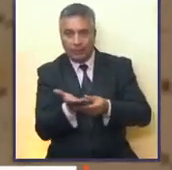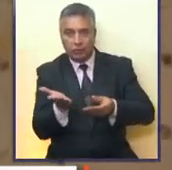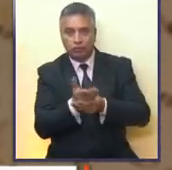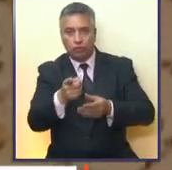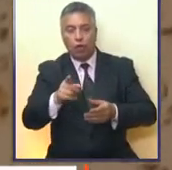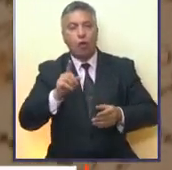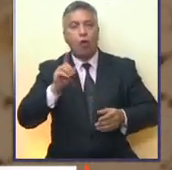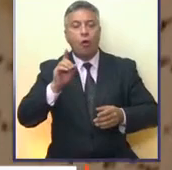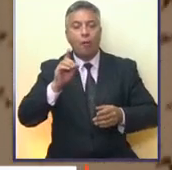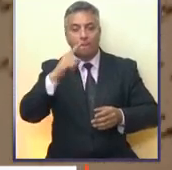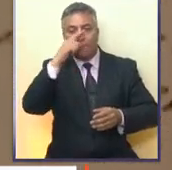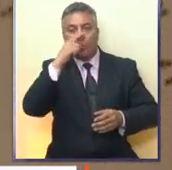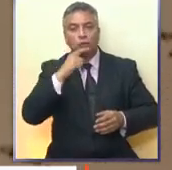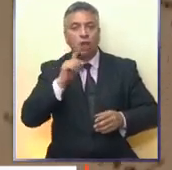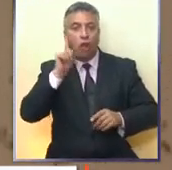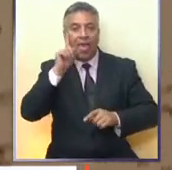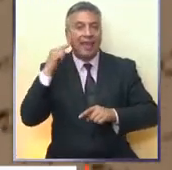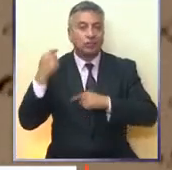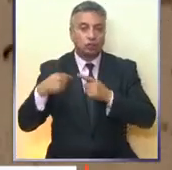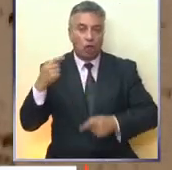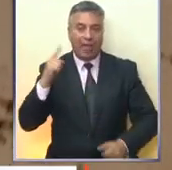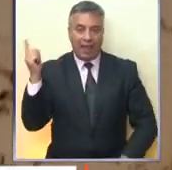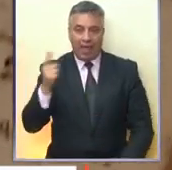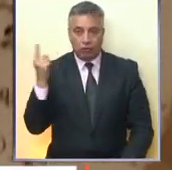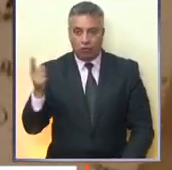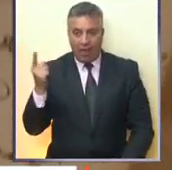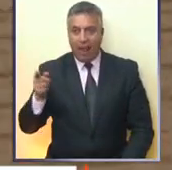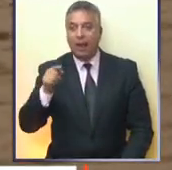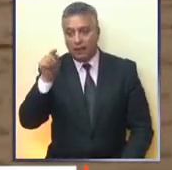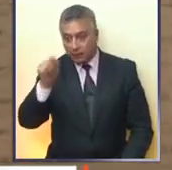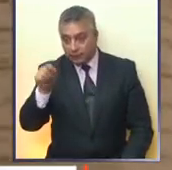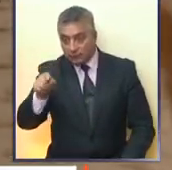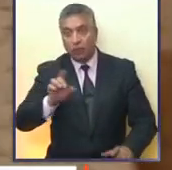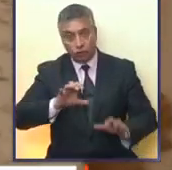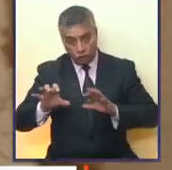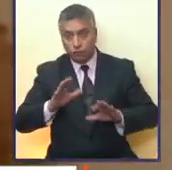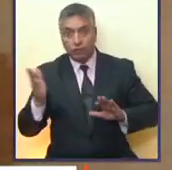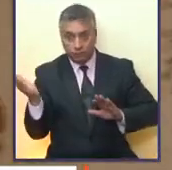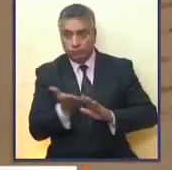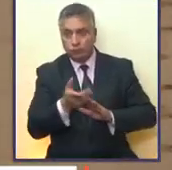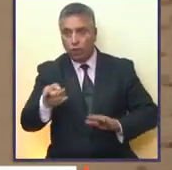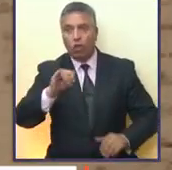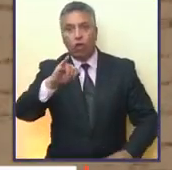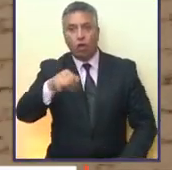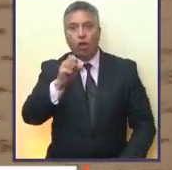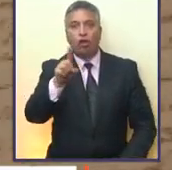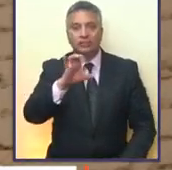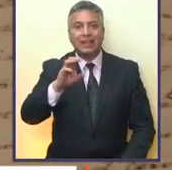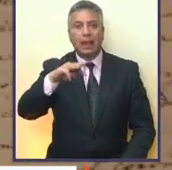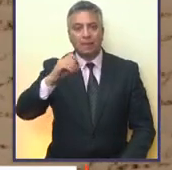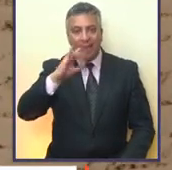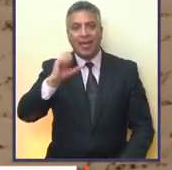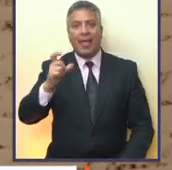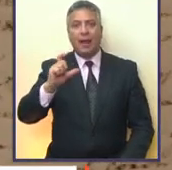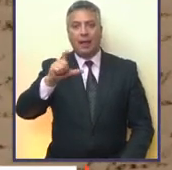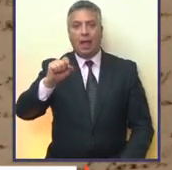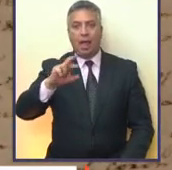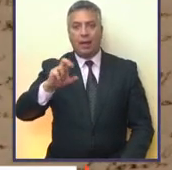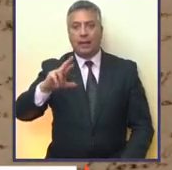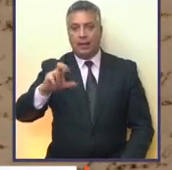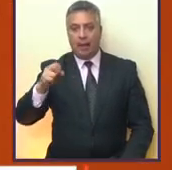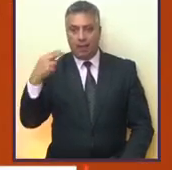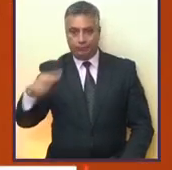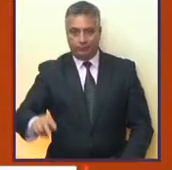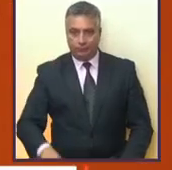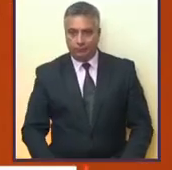de Historia Nacional. Es uno de los escasos objetos que quedaron de José Miguel Carrera. Aquí